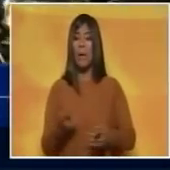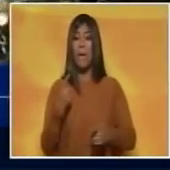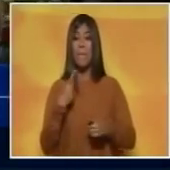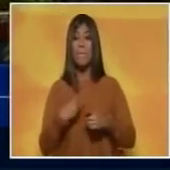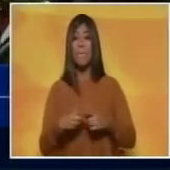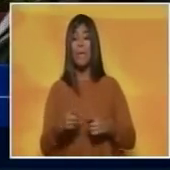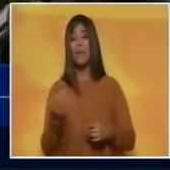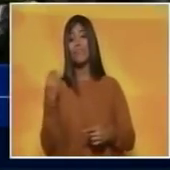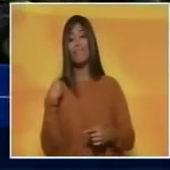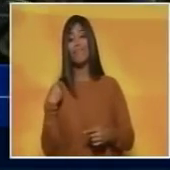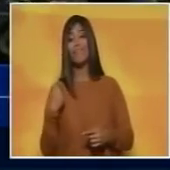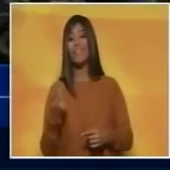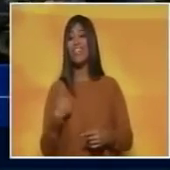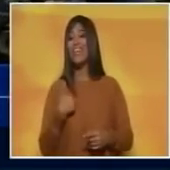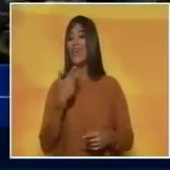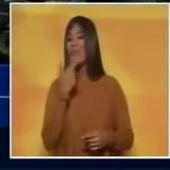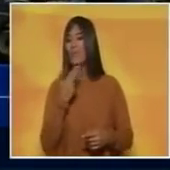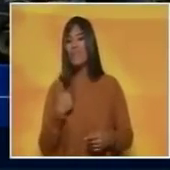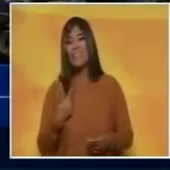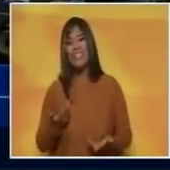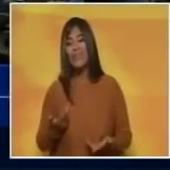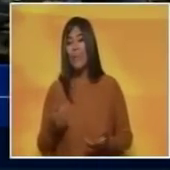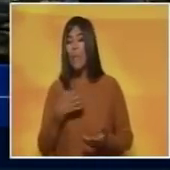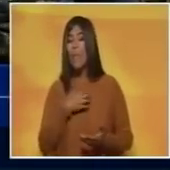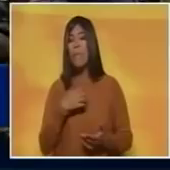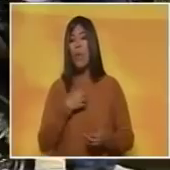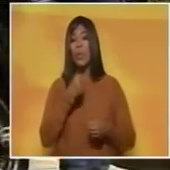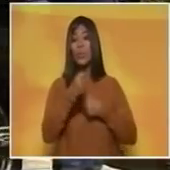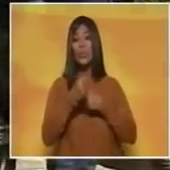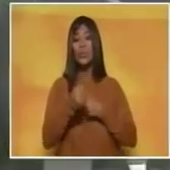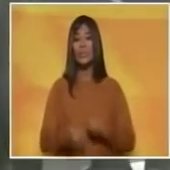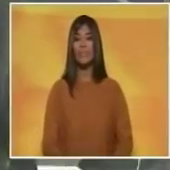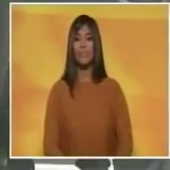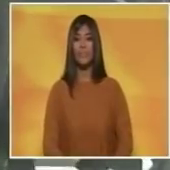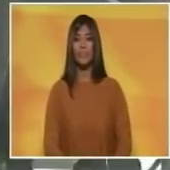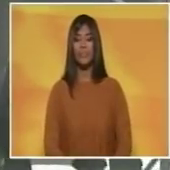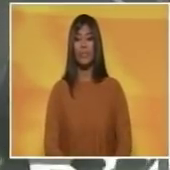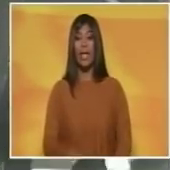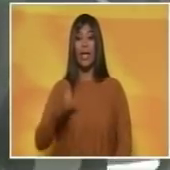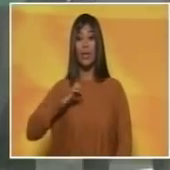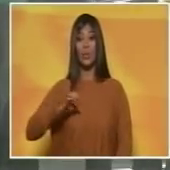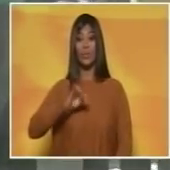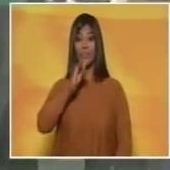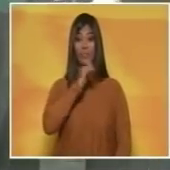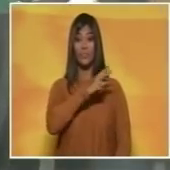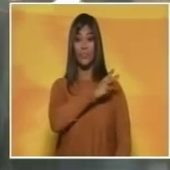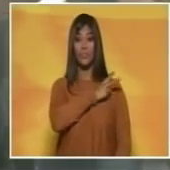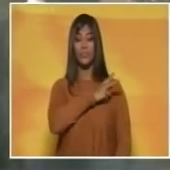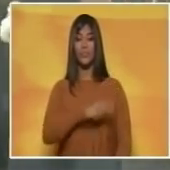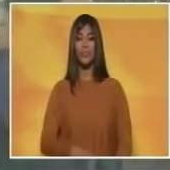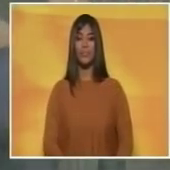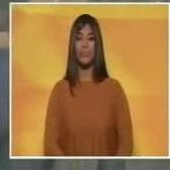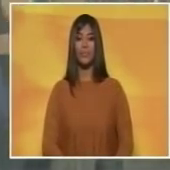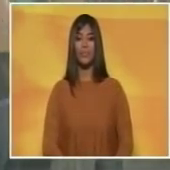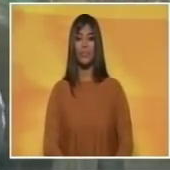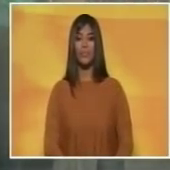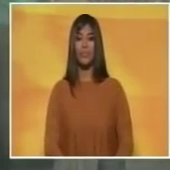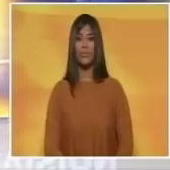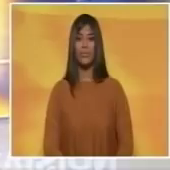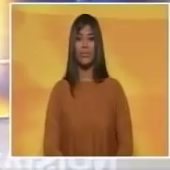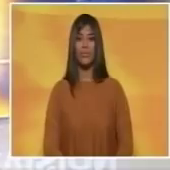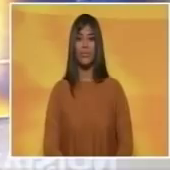pero nos manifestaron no estar autorizados para declarar. Euclides Sotillo, Noticiero